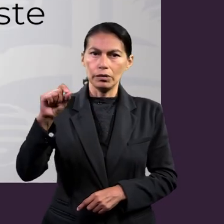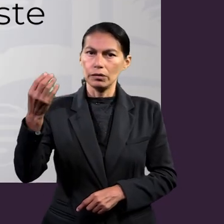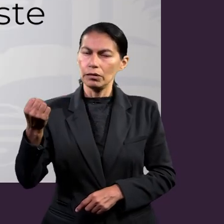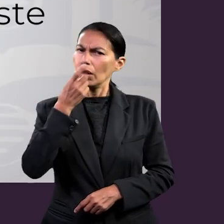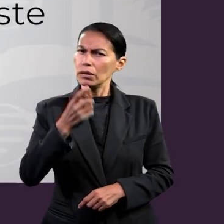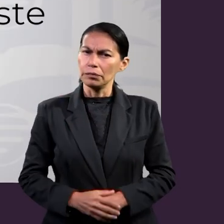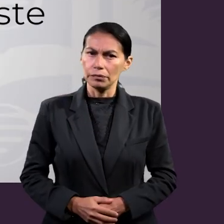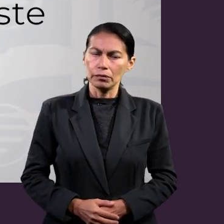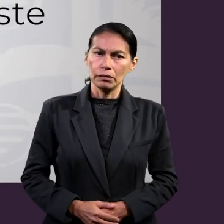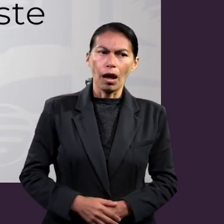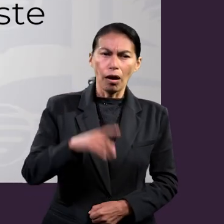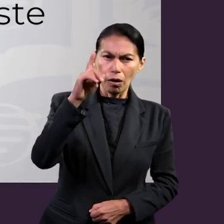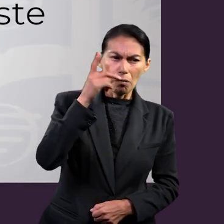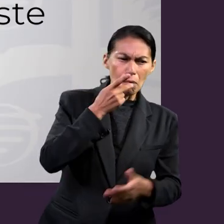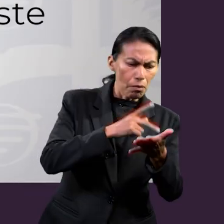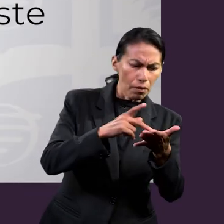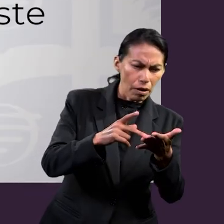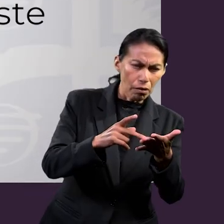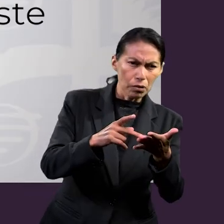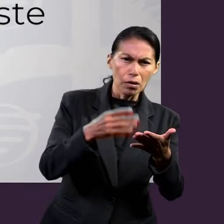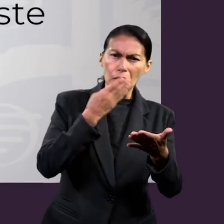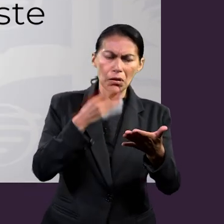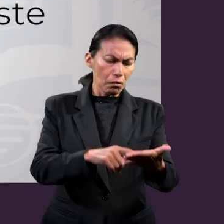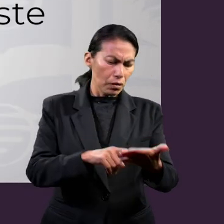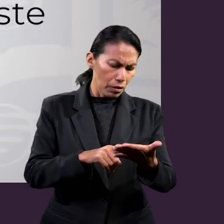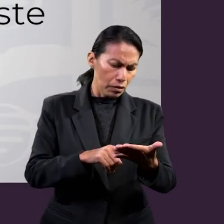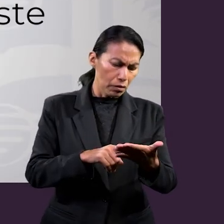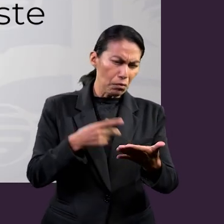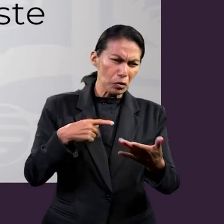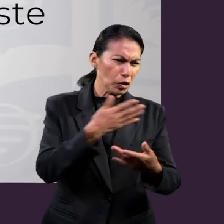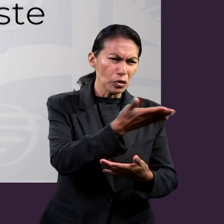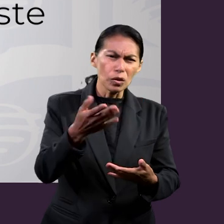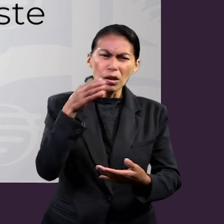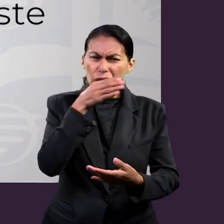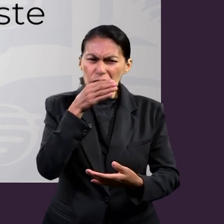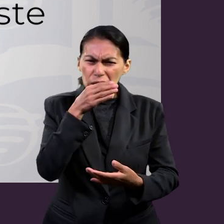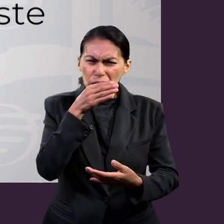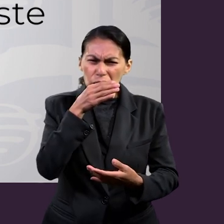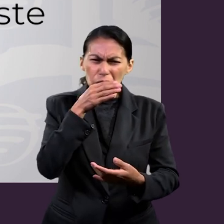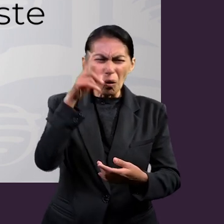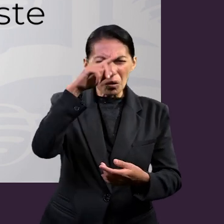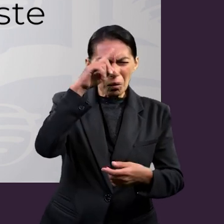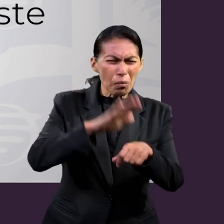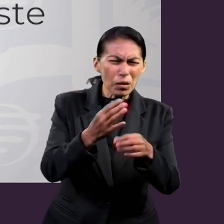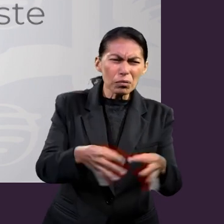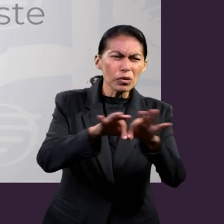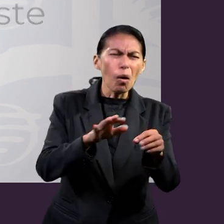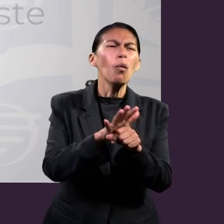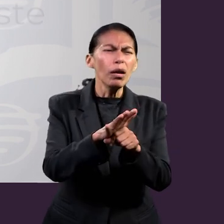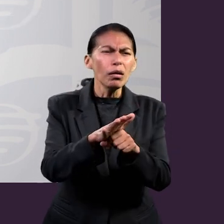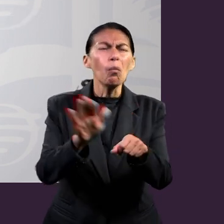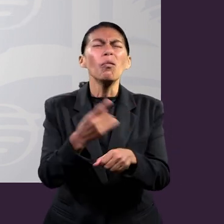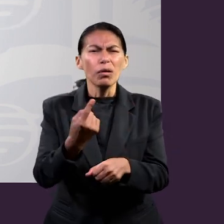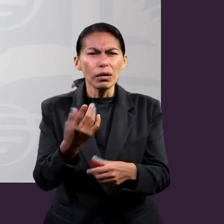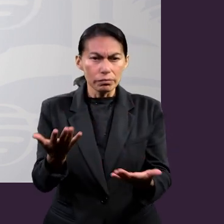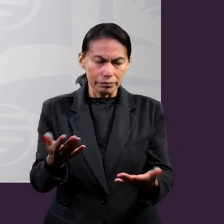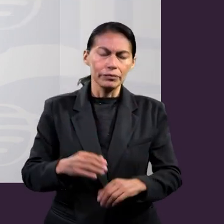Pablo con respecto al uso de la palabra entre los creyentes son los más importantes para ti y por qué?